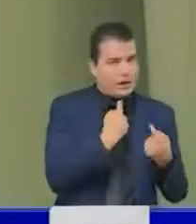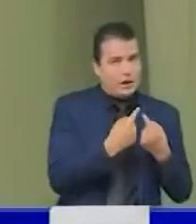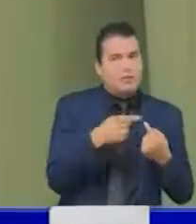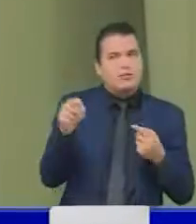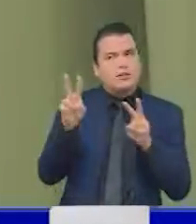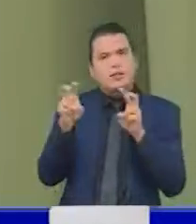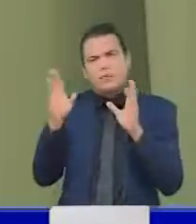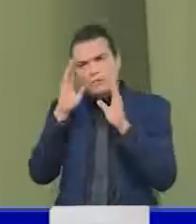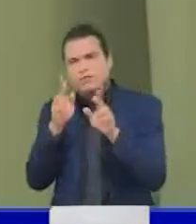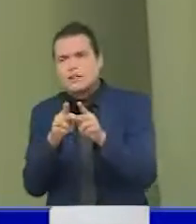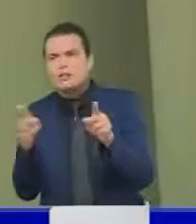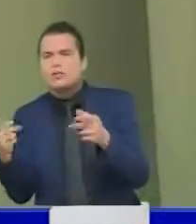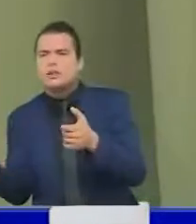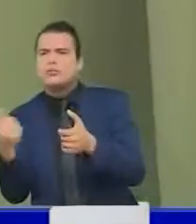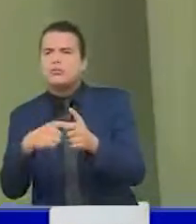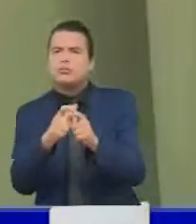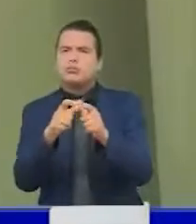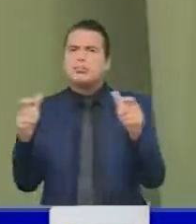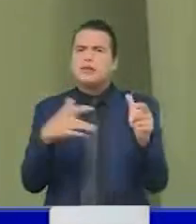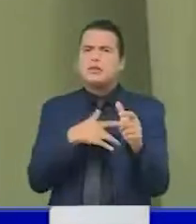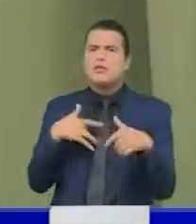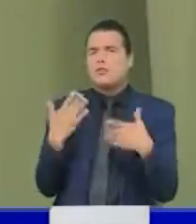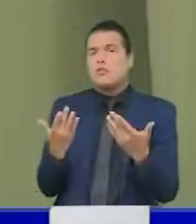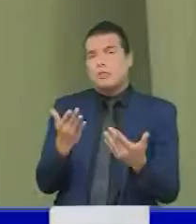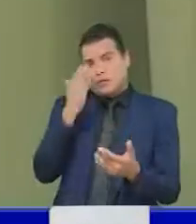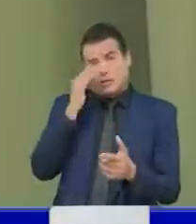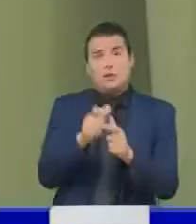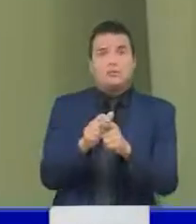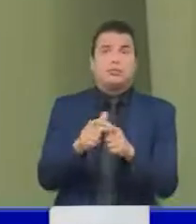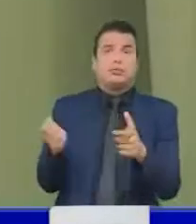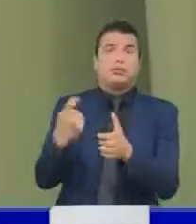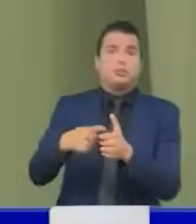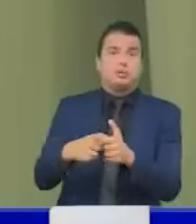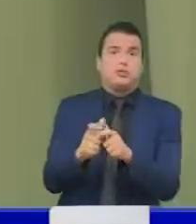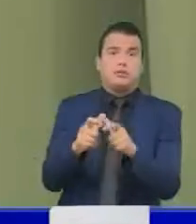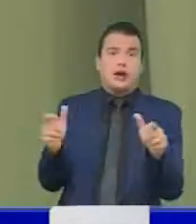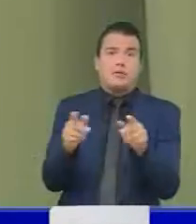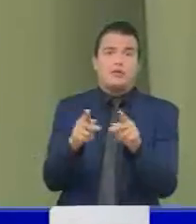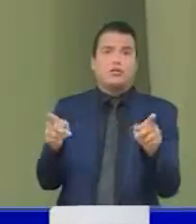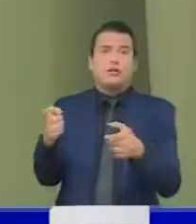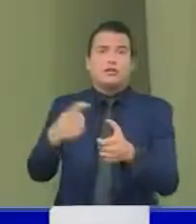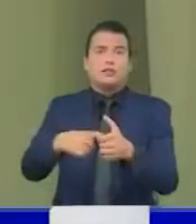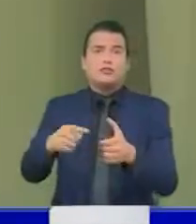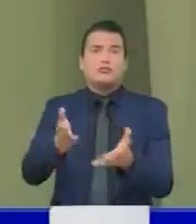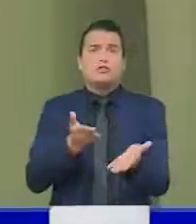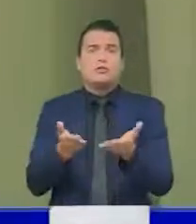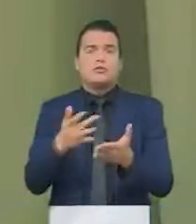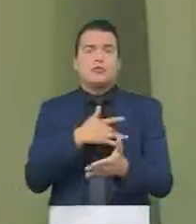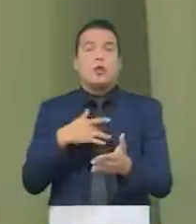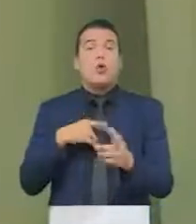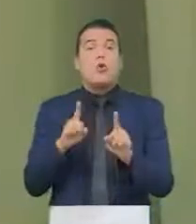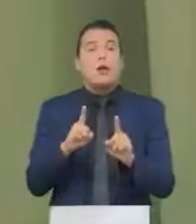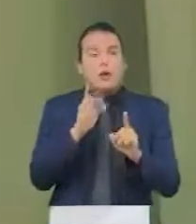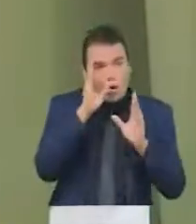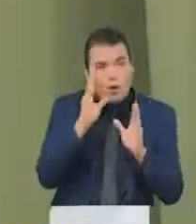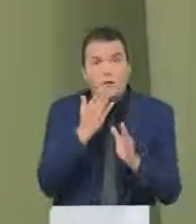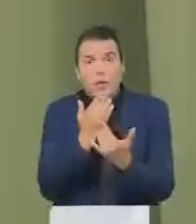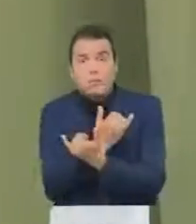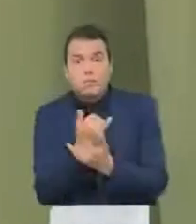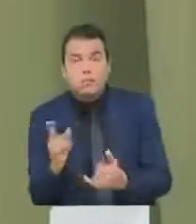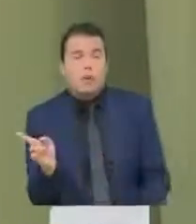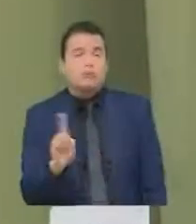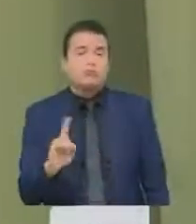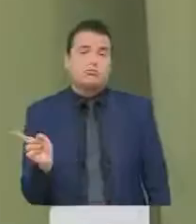y lo que me está manifestando es el acceso se puede haber cobertura pero el acceso a los servicios no lo hay y no lo hay en el tiempo